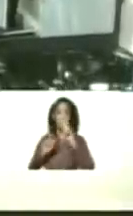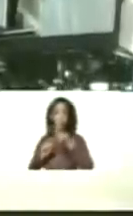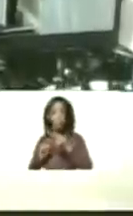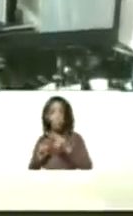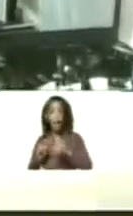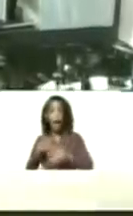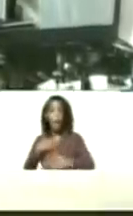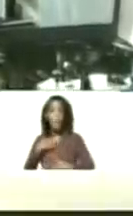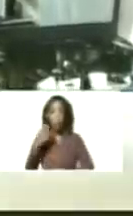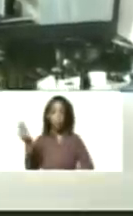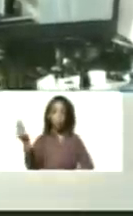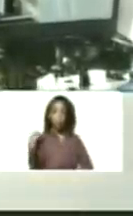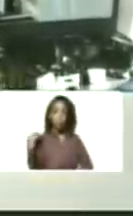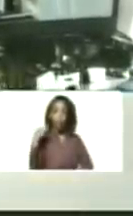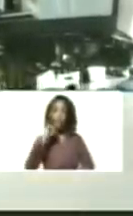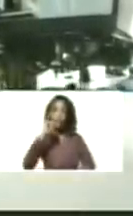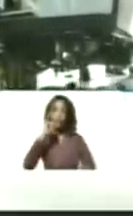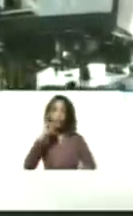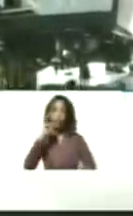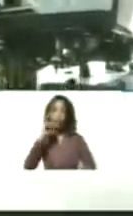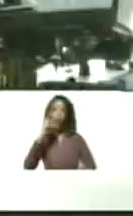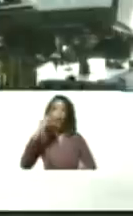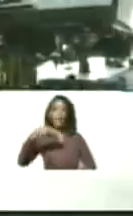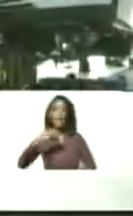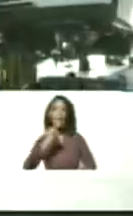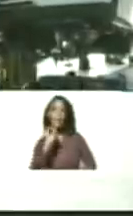estuvo informando el ministro Hipólito